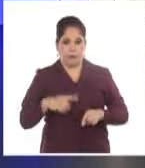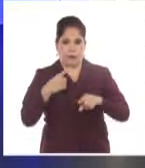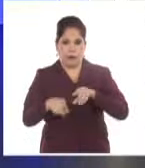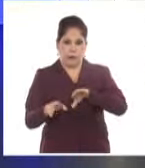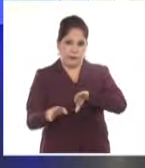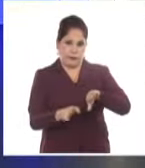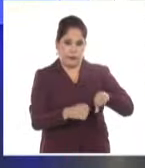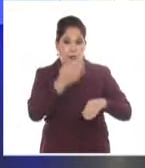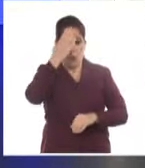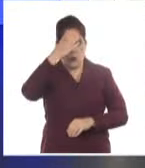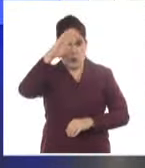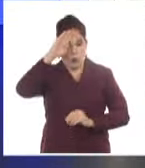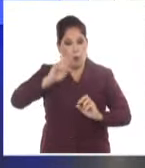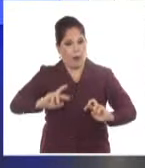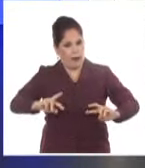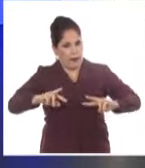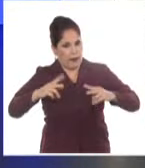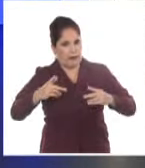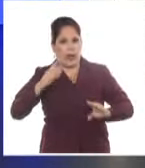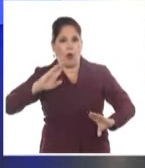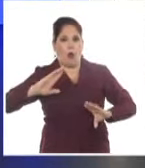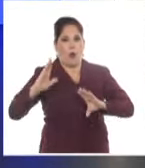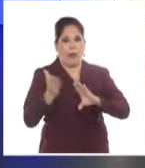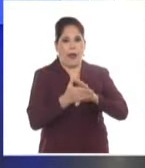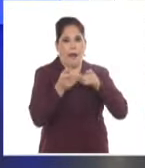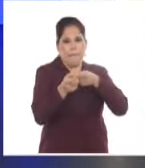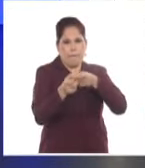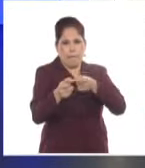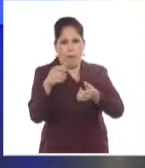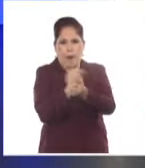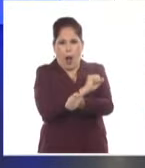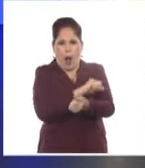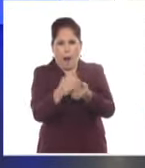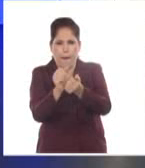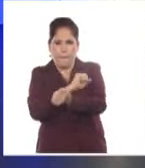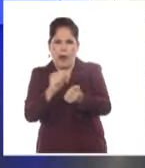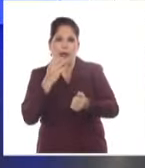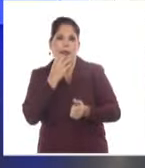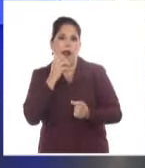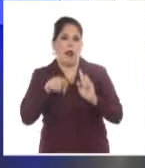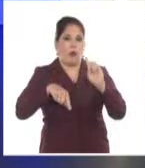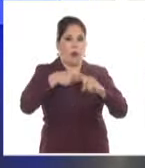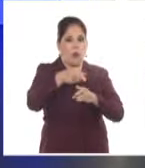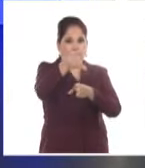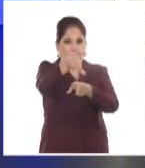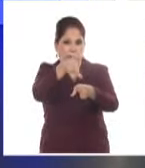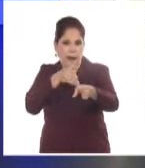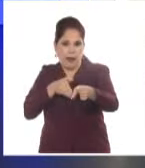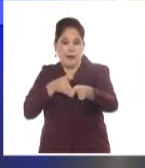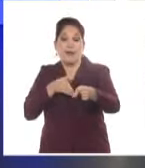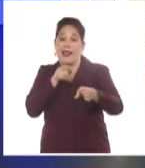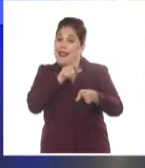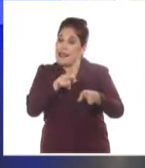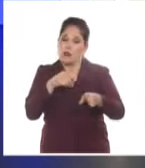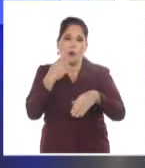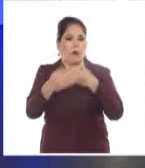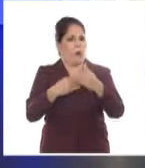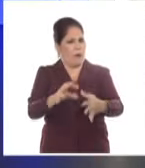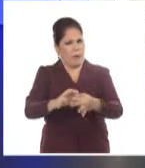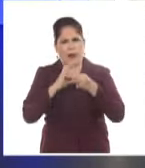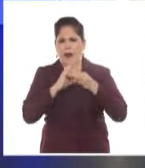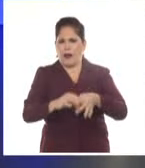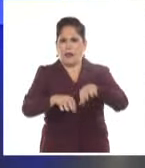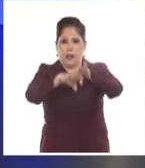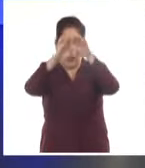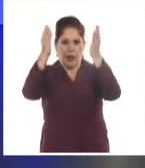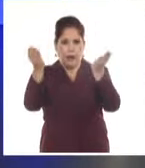Igualmente, Cuba reitera su enérgica condena a los bombardeos indiscriminados de Israel contra Rafah, que pueden desencadenar un desastre humanitario